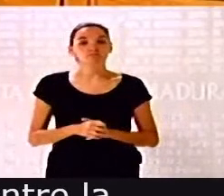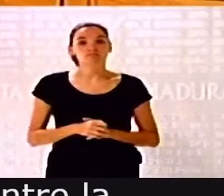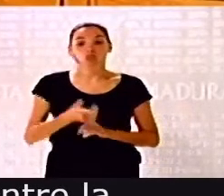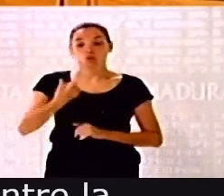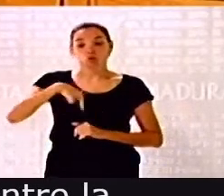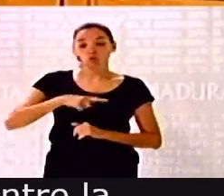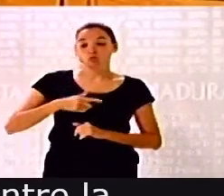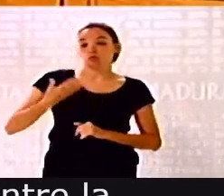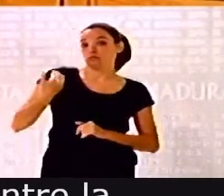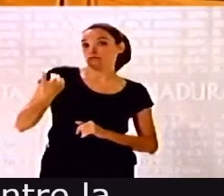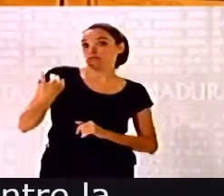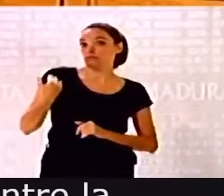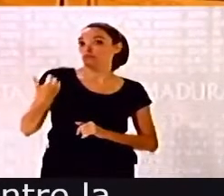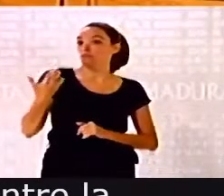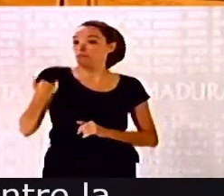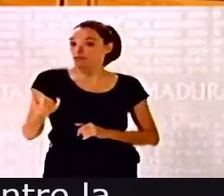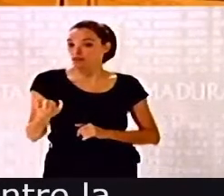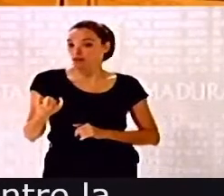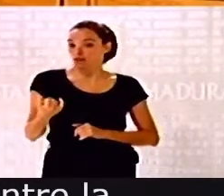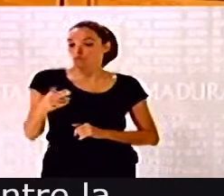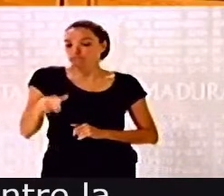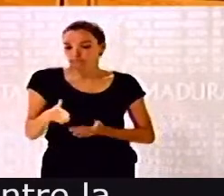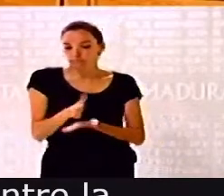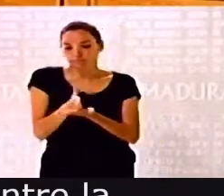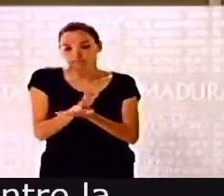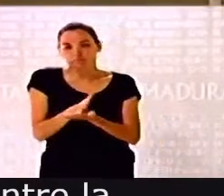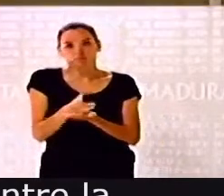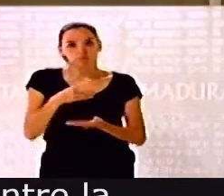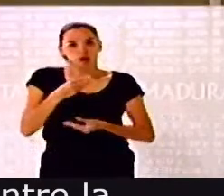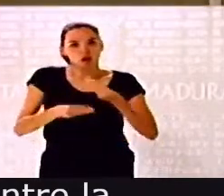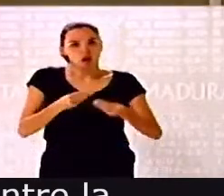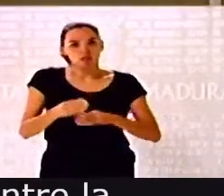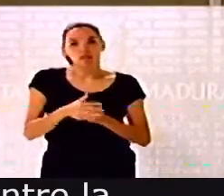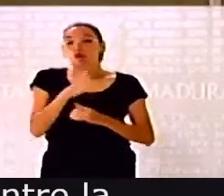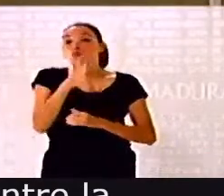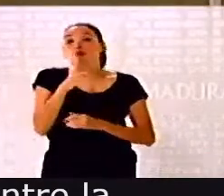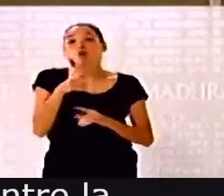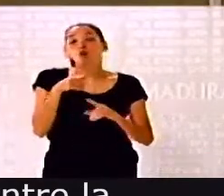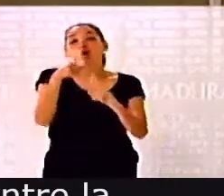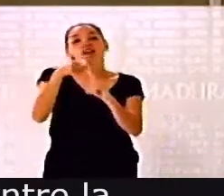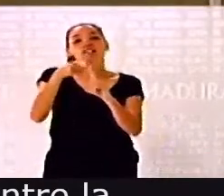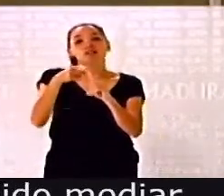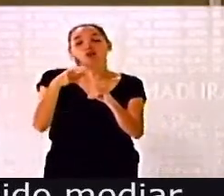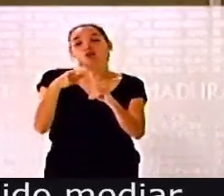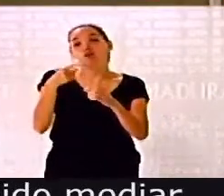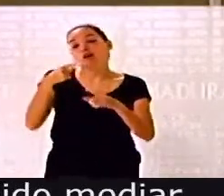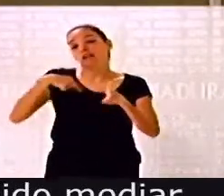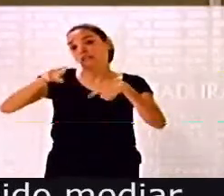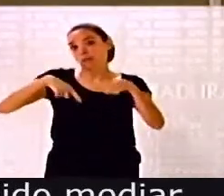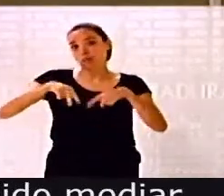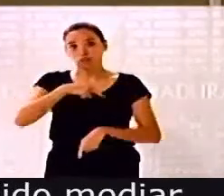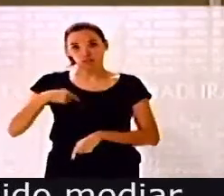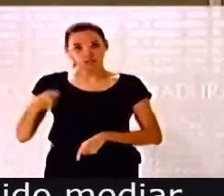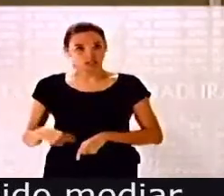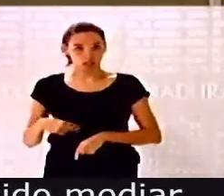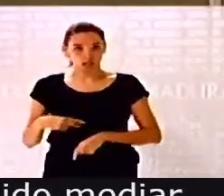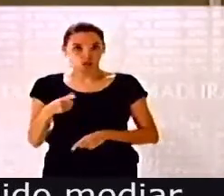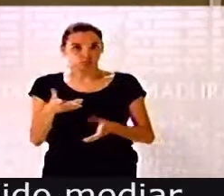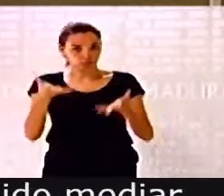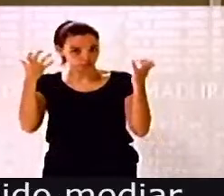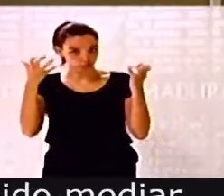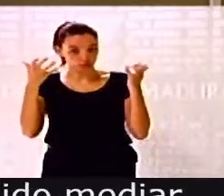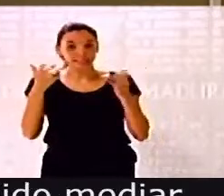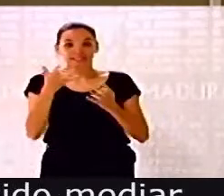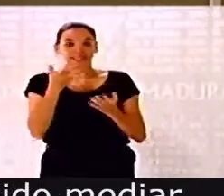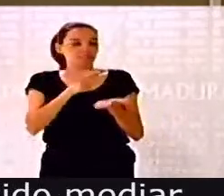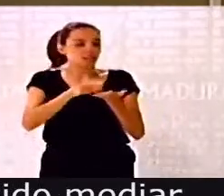mediar, saben que hemos mediado en todo lo que hemos pedido por el bien del transporte sanitario. Cuando hemos tenido que poner los servicios mínimos, hemos